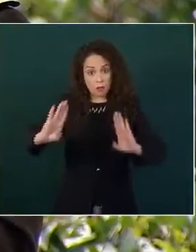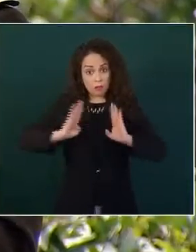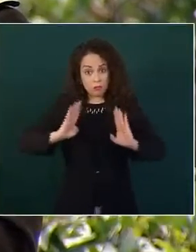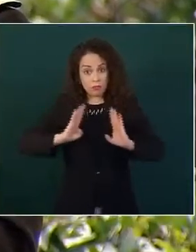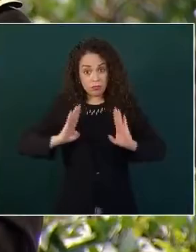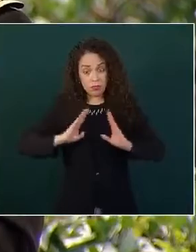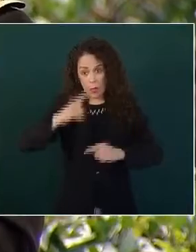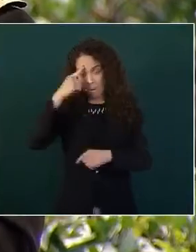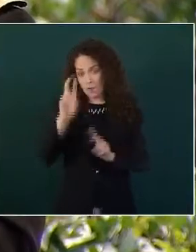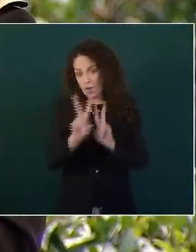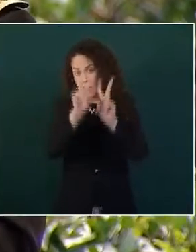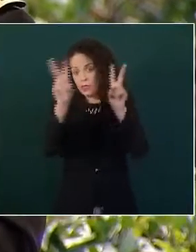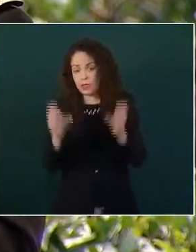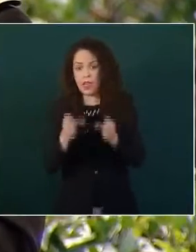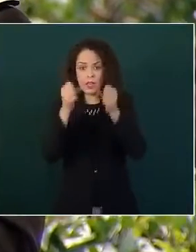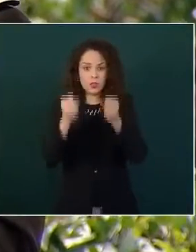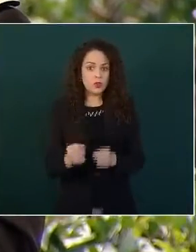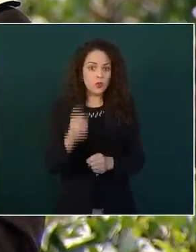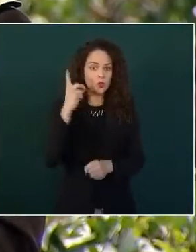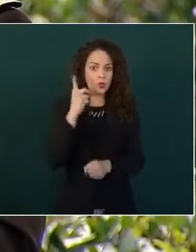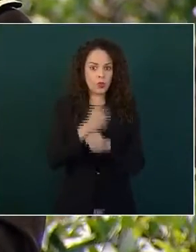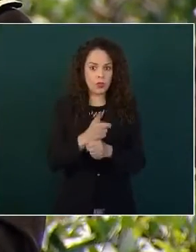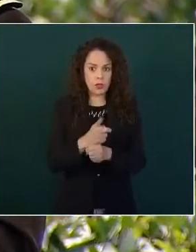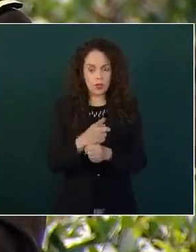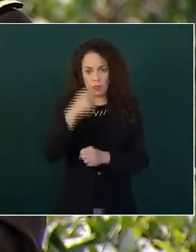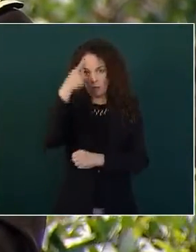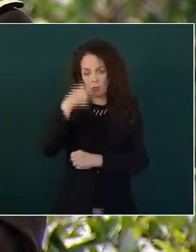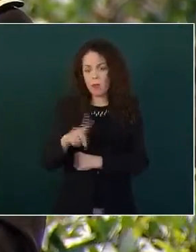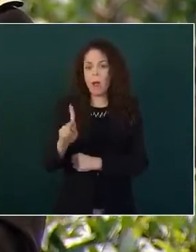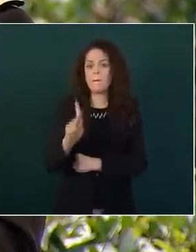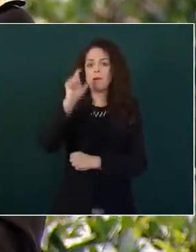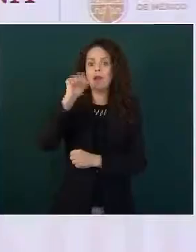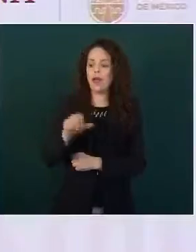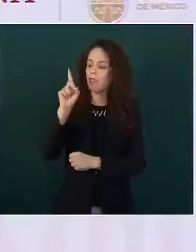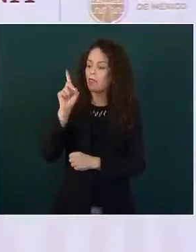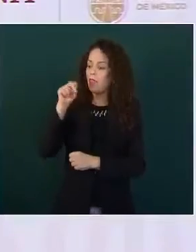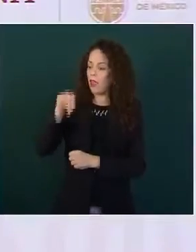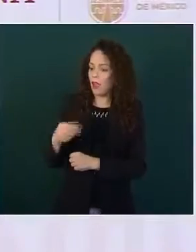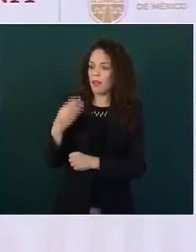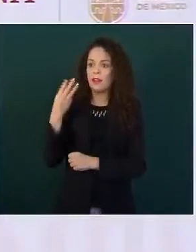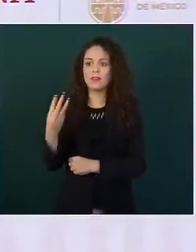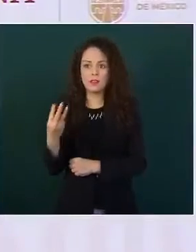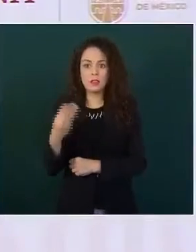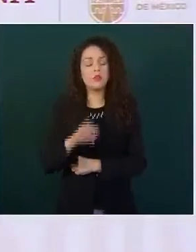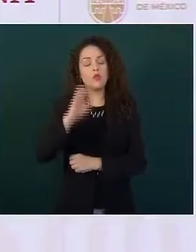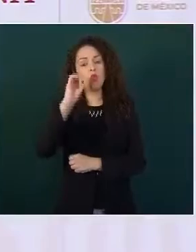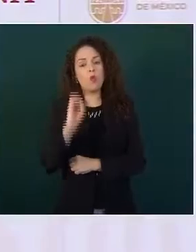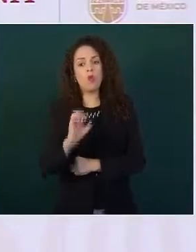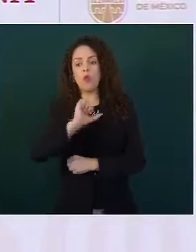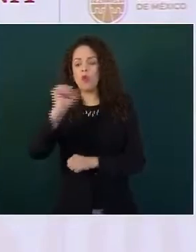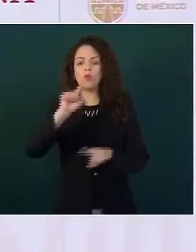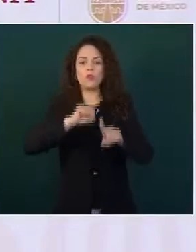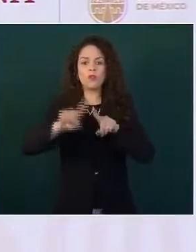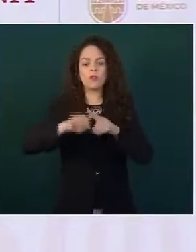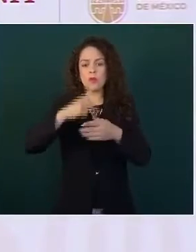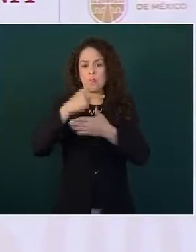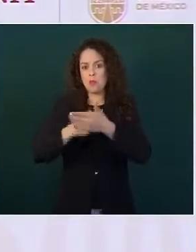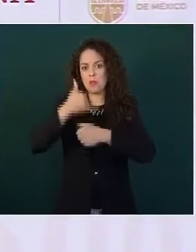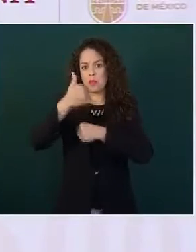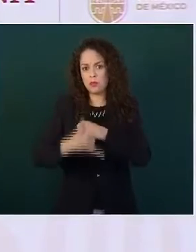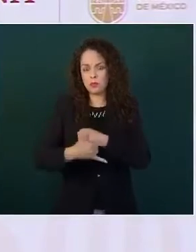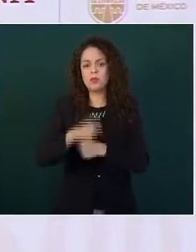materia de seguridad, para aplicar el plan N3E o para participar en proyectos que tienen como